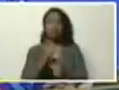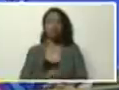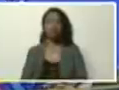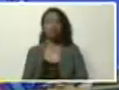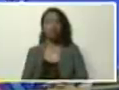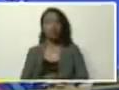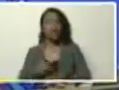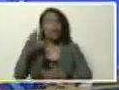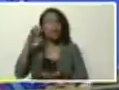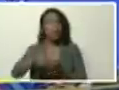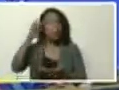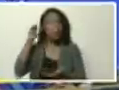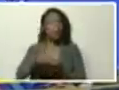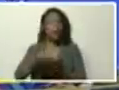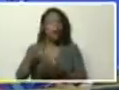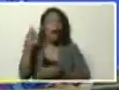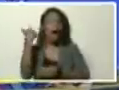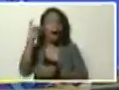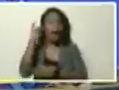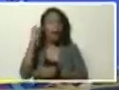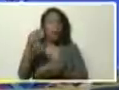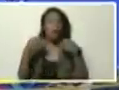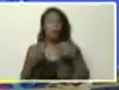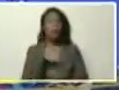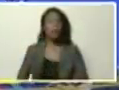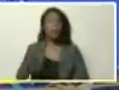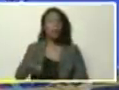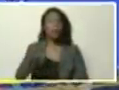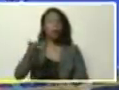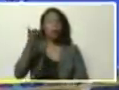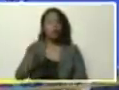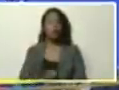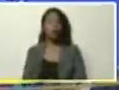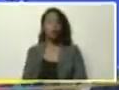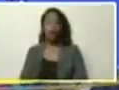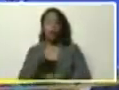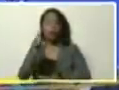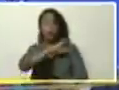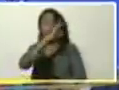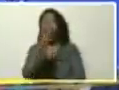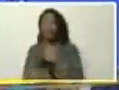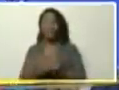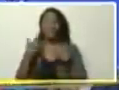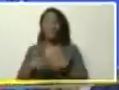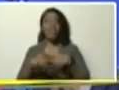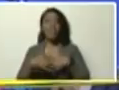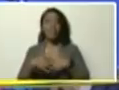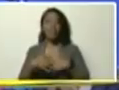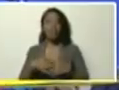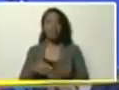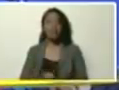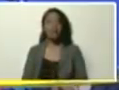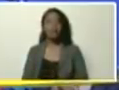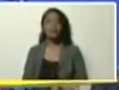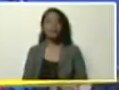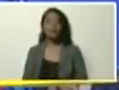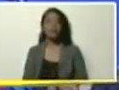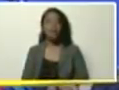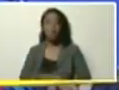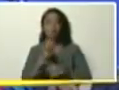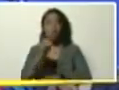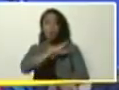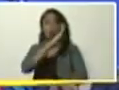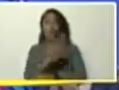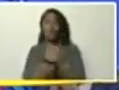El Estado Miranda juega un papel fundamental por su poder industrial, por su